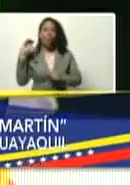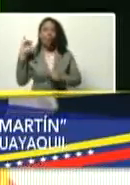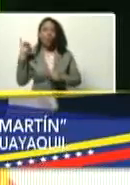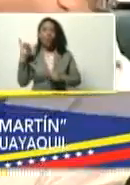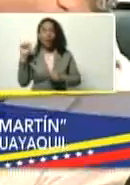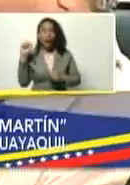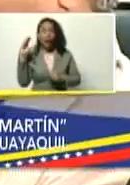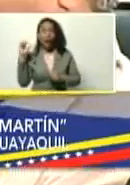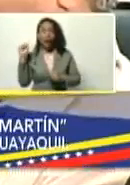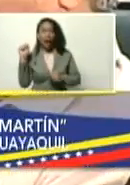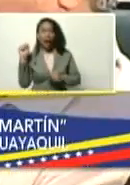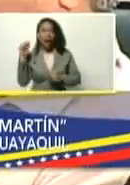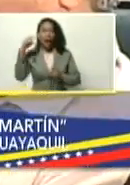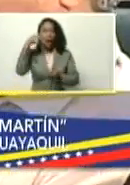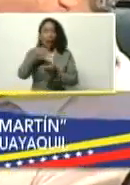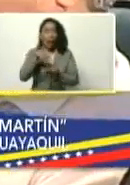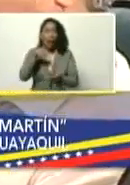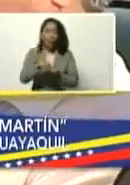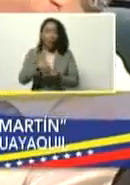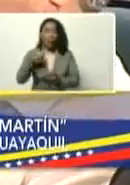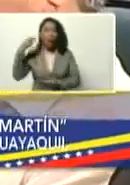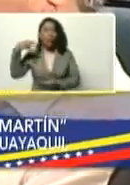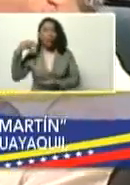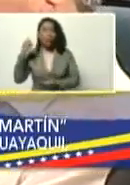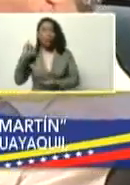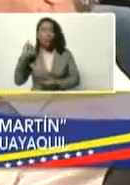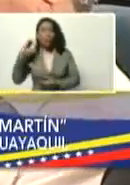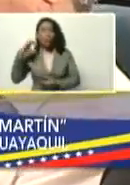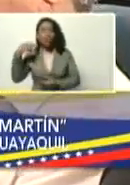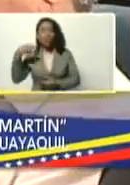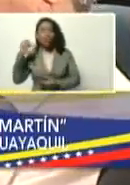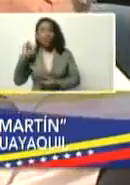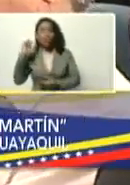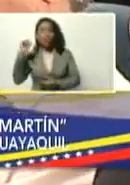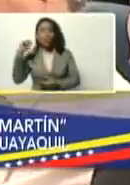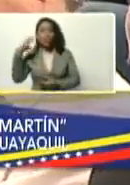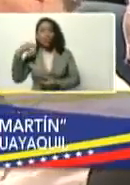Carabobo, en Pichincha, en Momoná, en Pichincha.